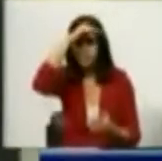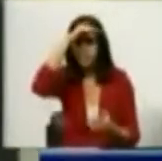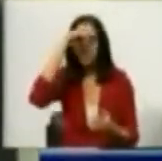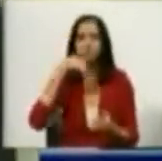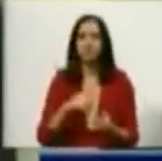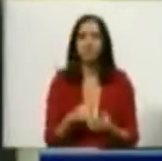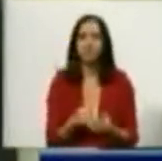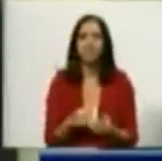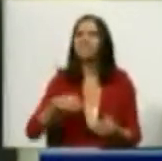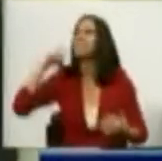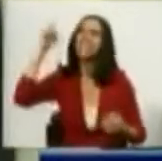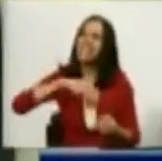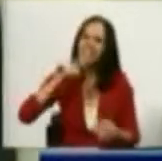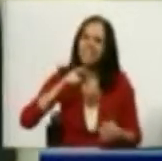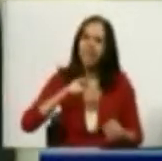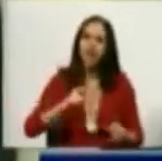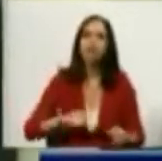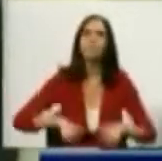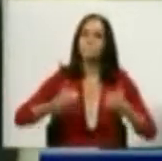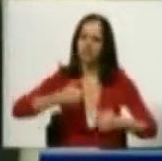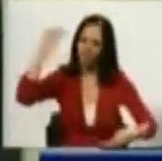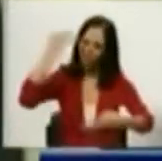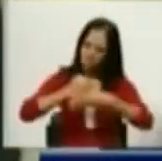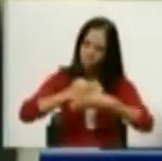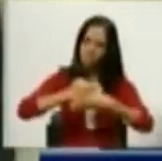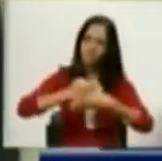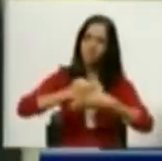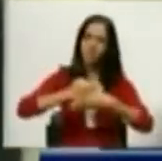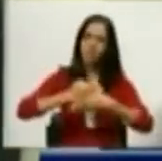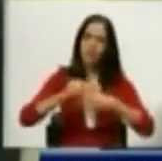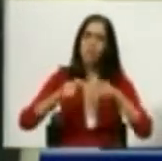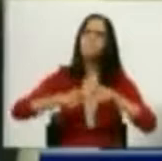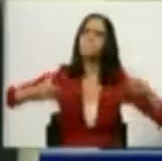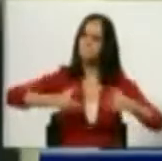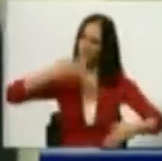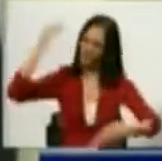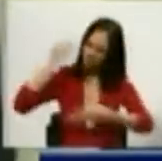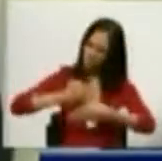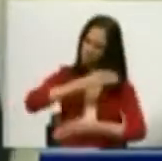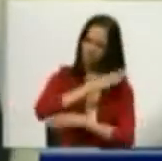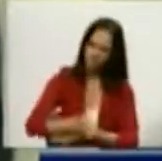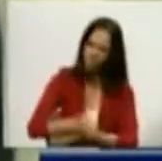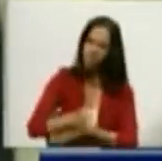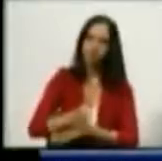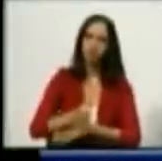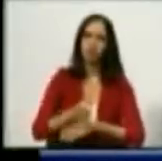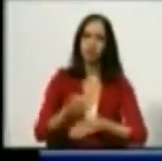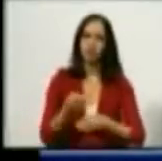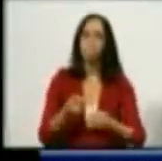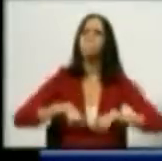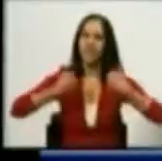que son las sanciones ampliar las naciones intensificadas